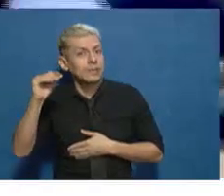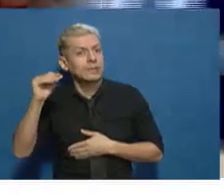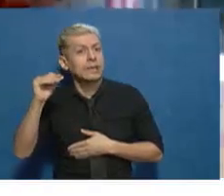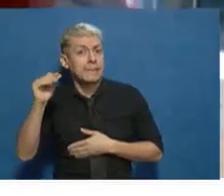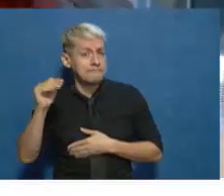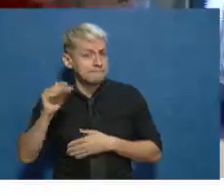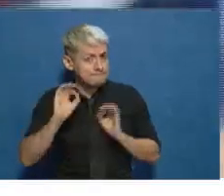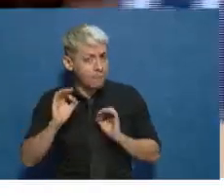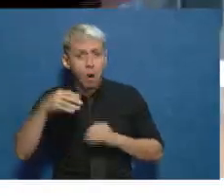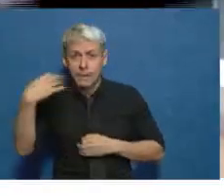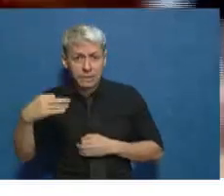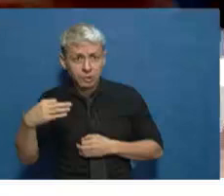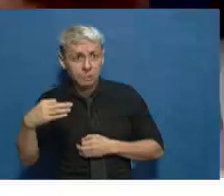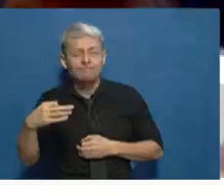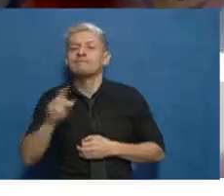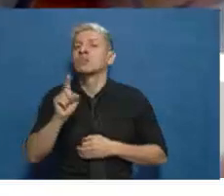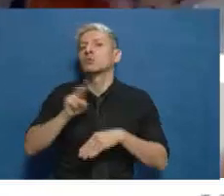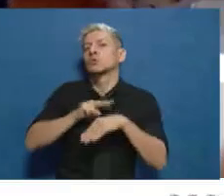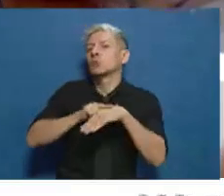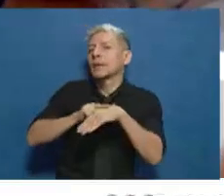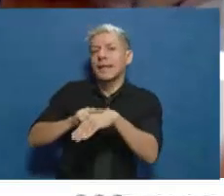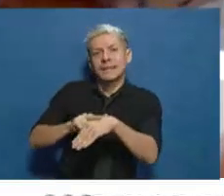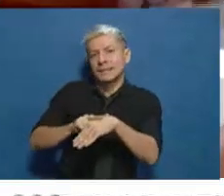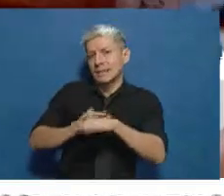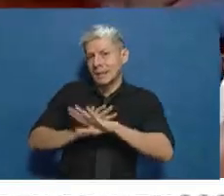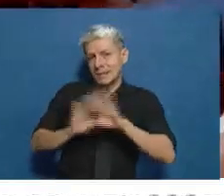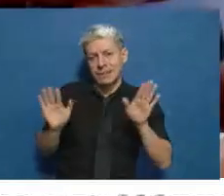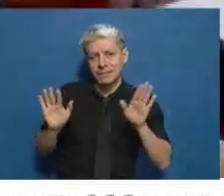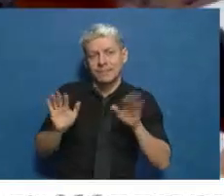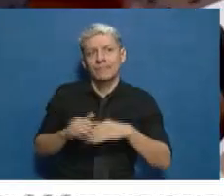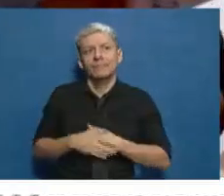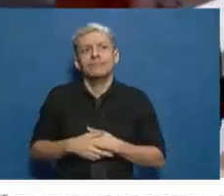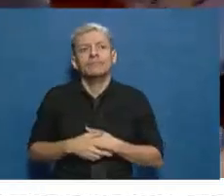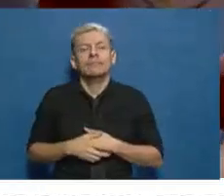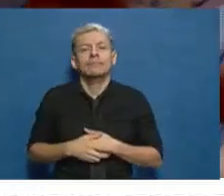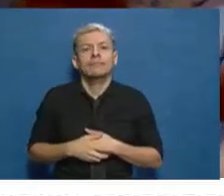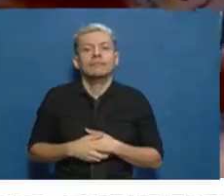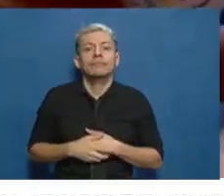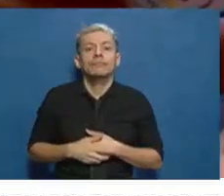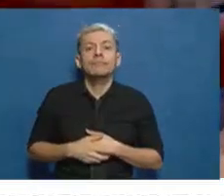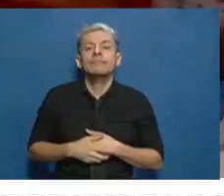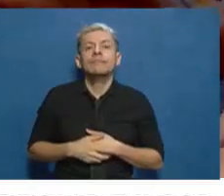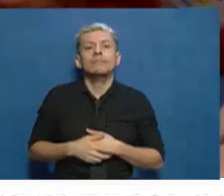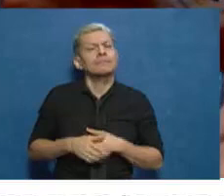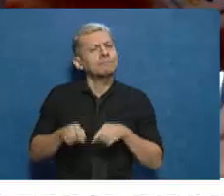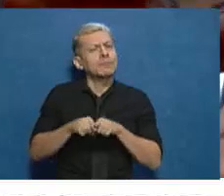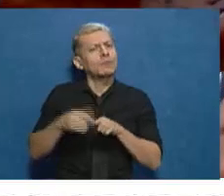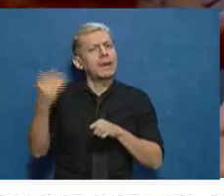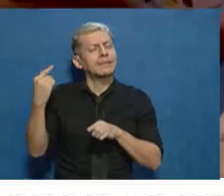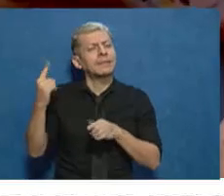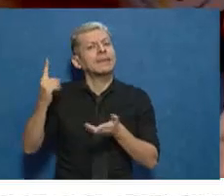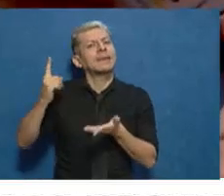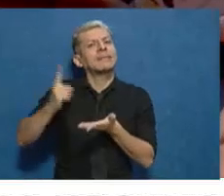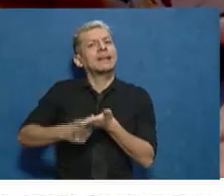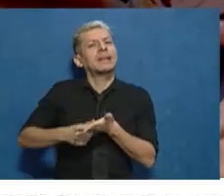comercios? ¿Será obligatorio? Sugerimos esa extensión de la jornada tal cual lo establecían los primeros decretos del